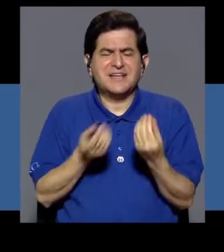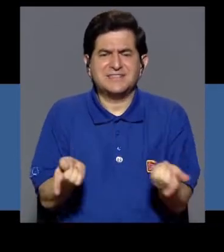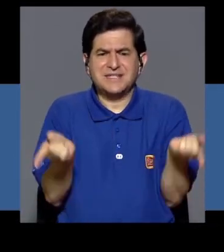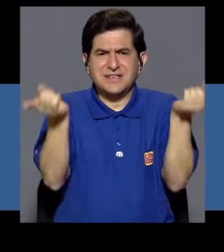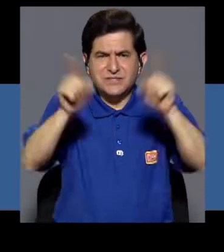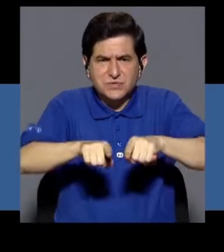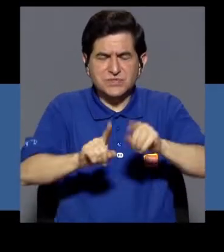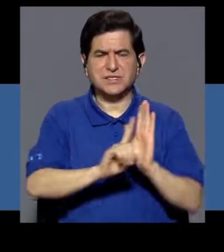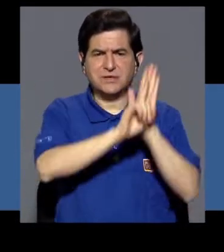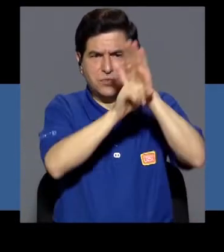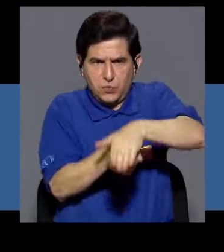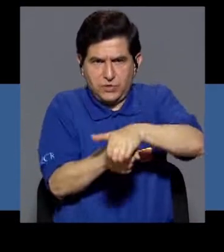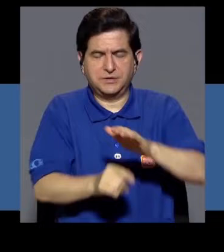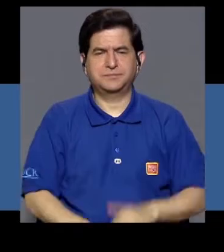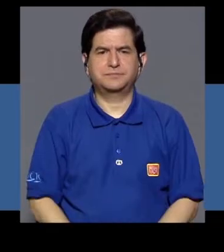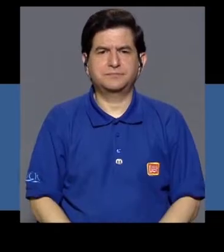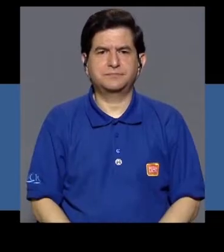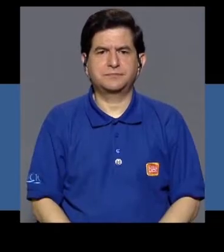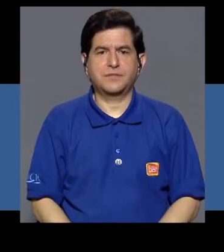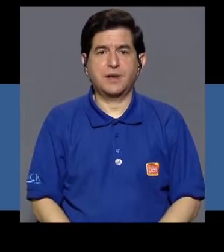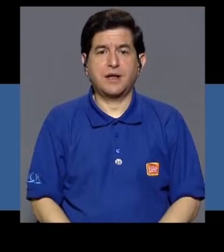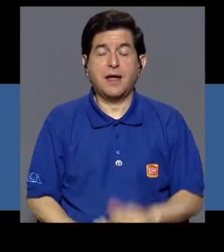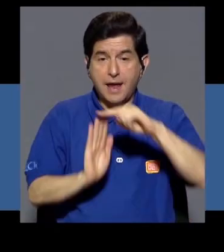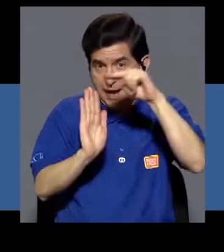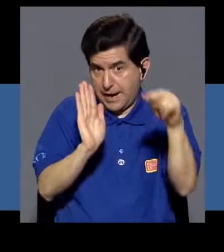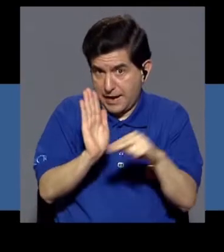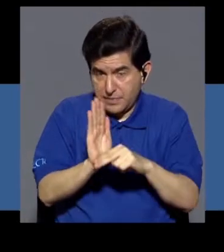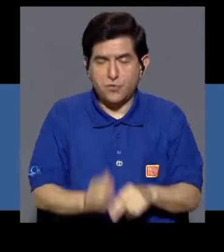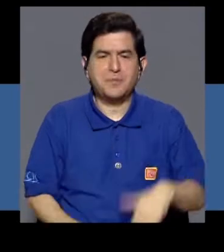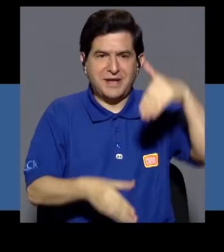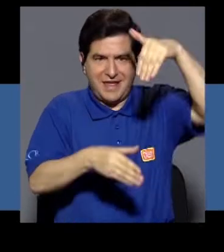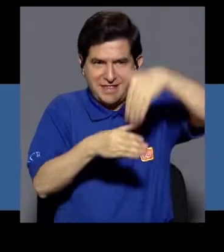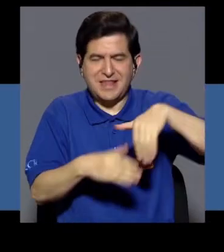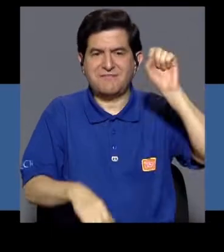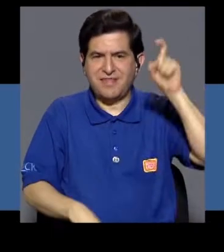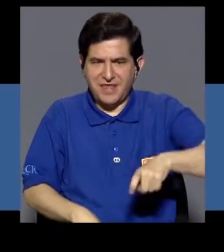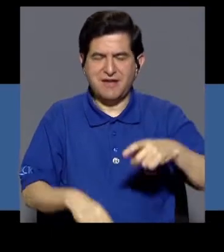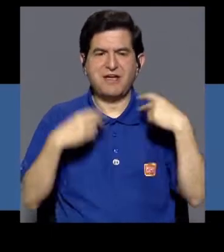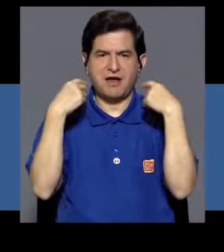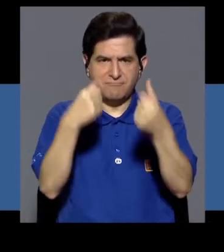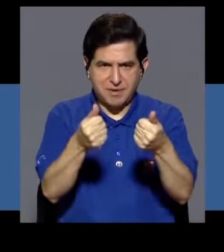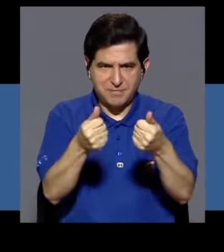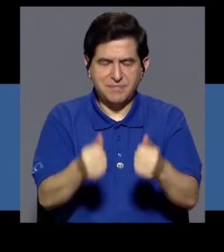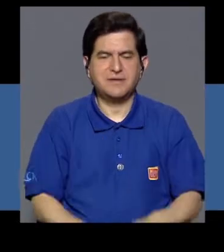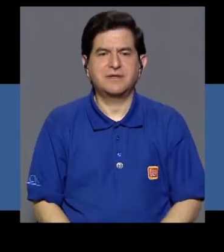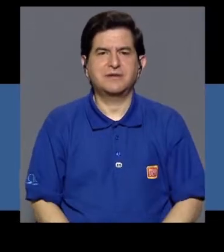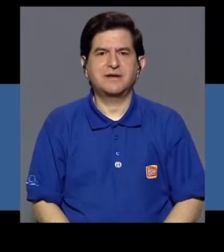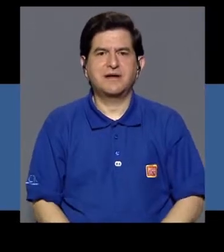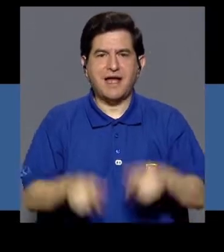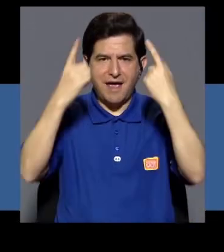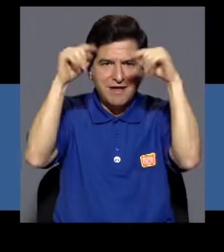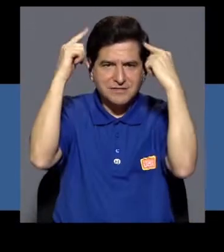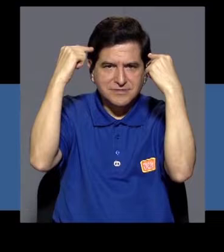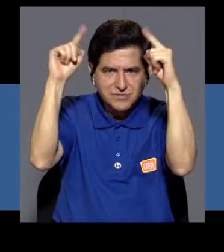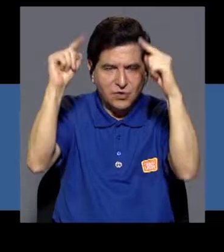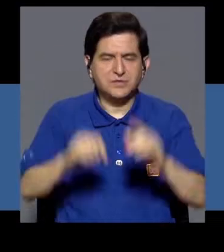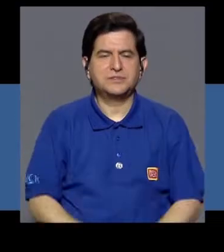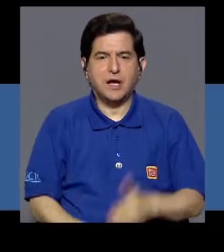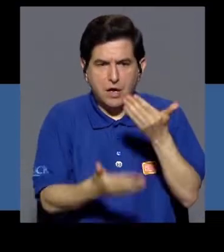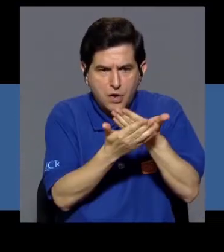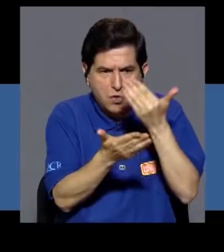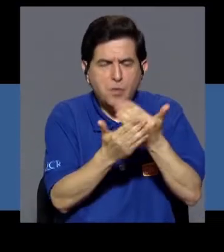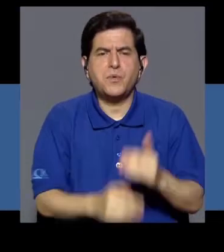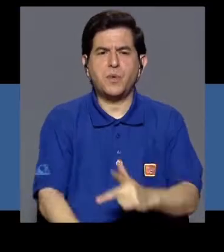de bullying. Entre las pautas están que la intervención debe ser rápida, que se debe asegurar la protección y los derechos de los